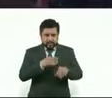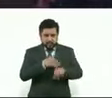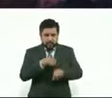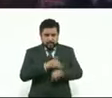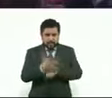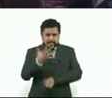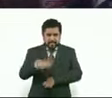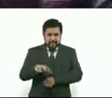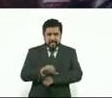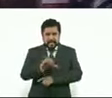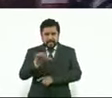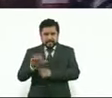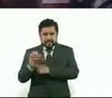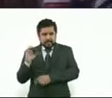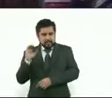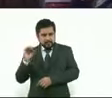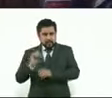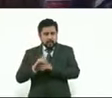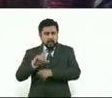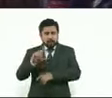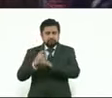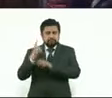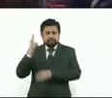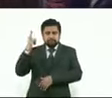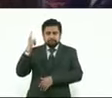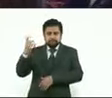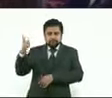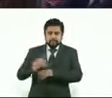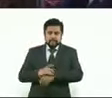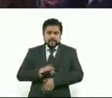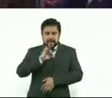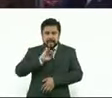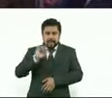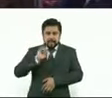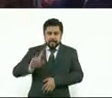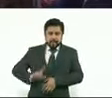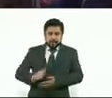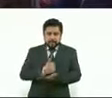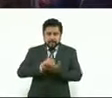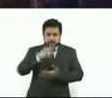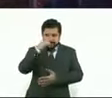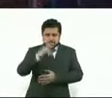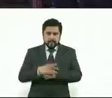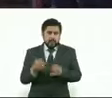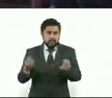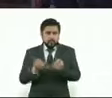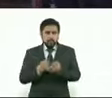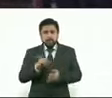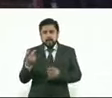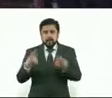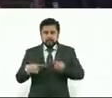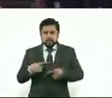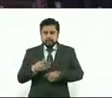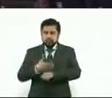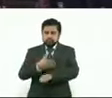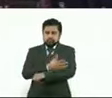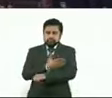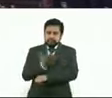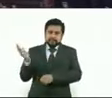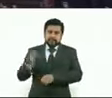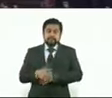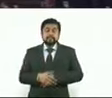0 y el disparo quedará a la jefa de gobierno y de nuestros invitados especiales. Así es que a tomar la primera